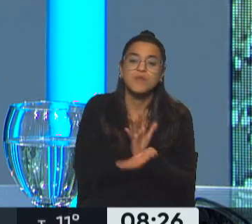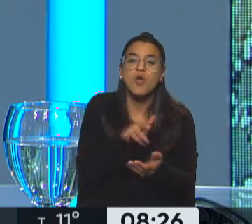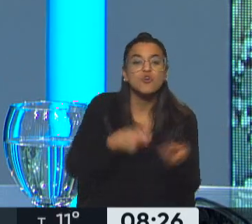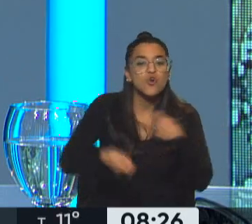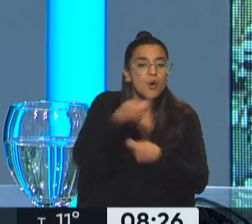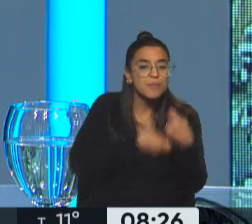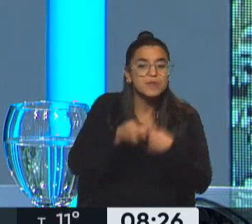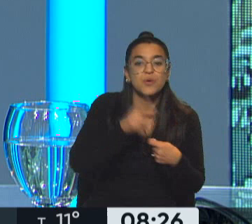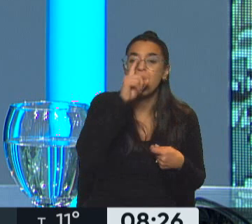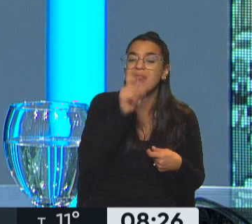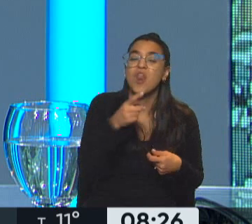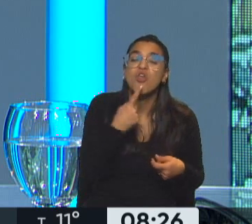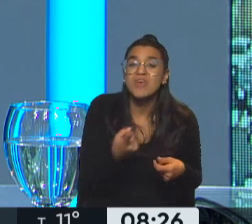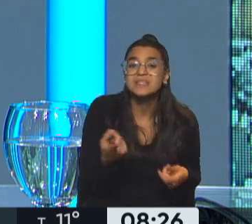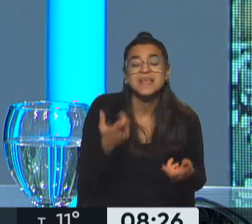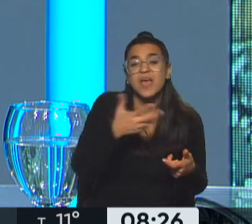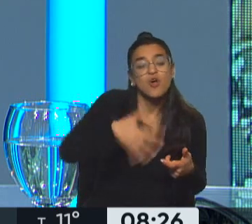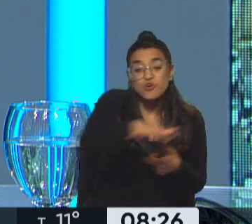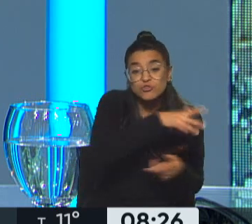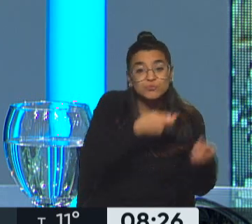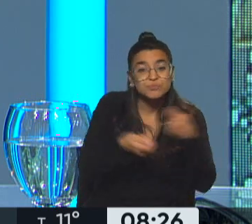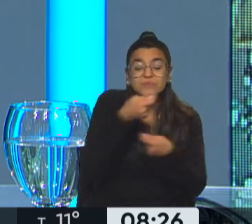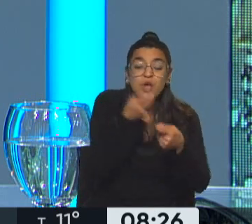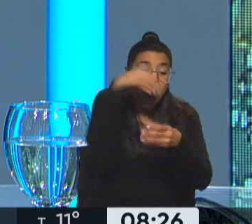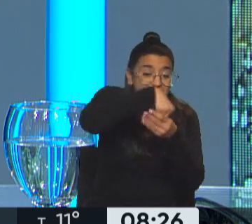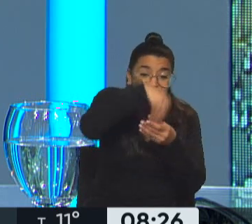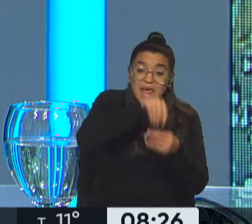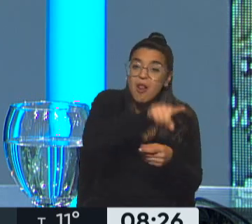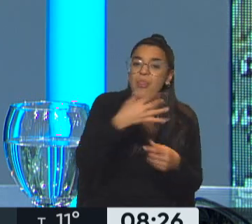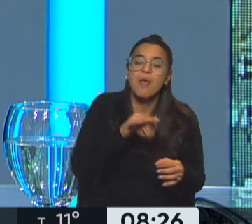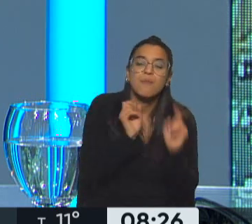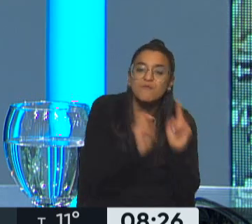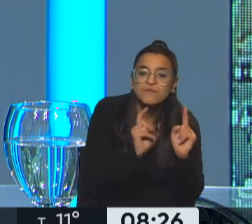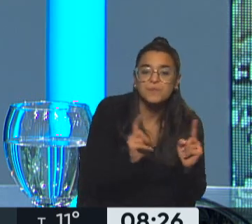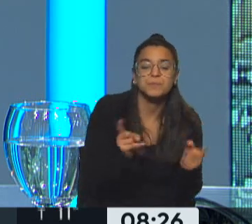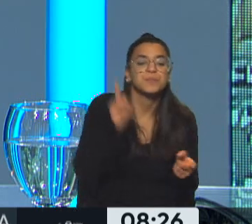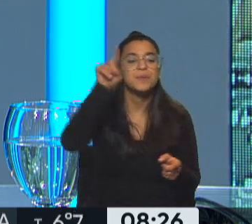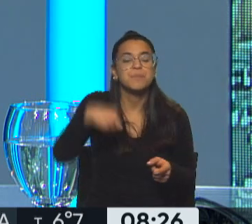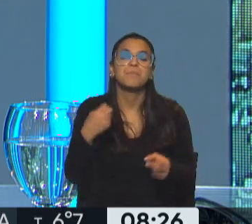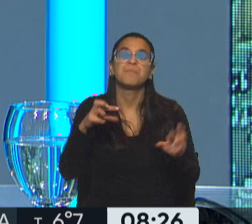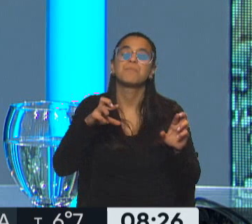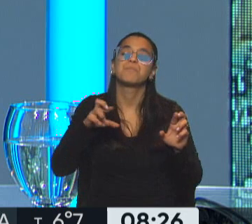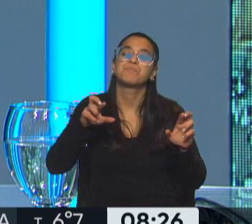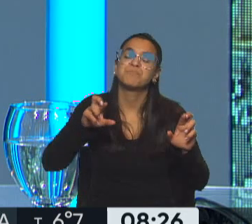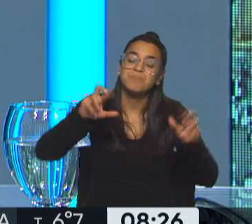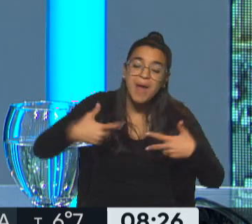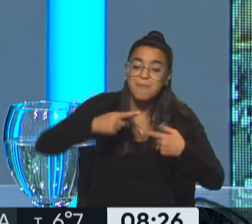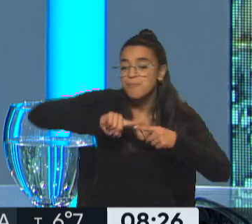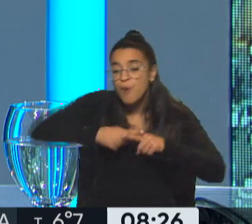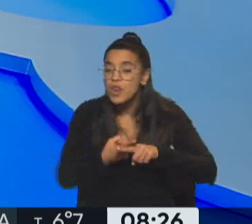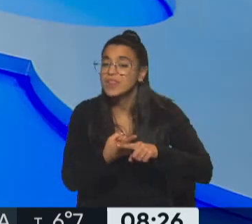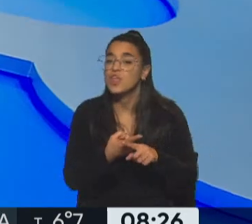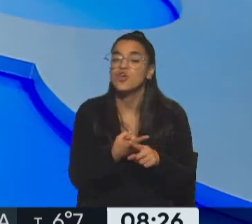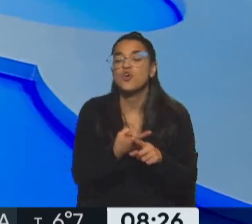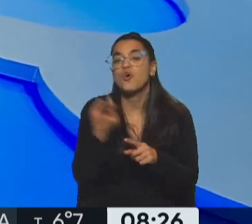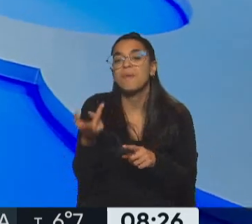decía Manuel Belgrano, tenemos que entender que la economía interna es la que hay que sostener. Y hay que generar políticas para la microeconomía de todos los